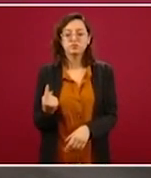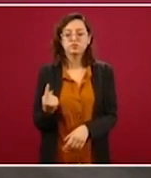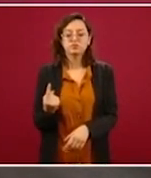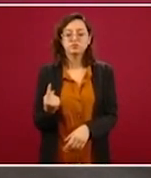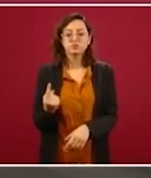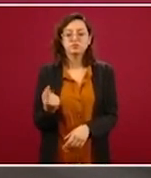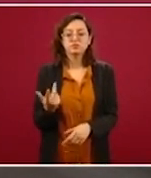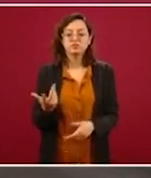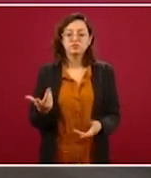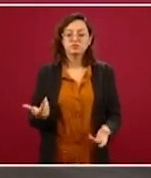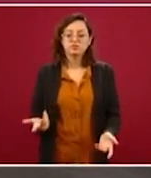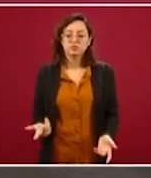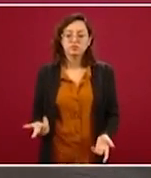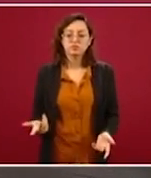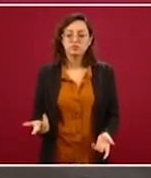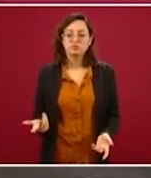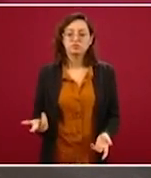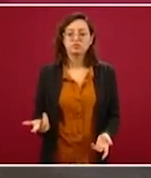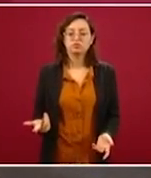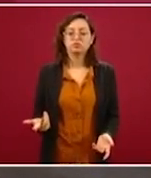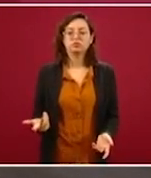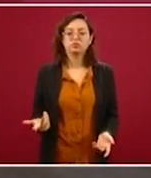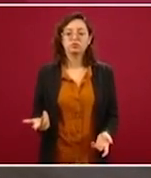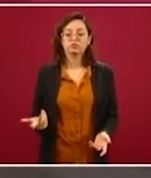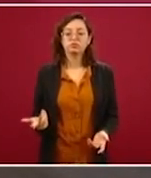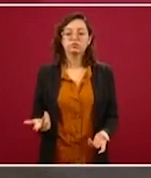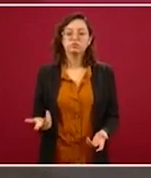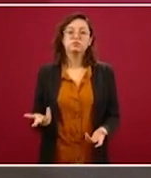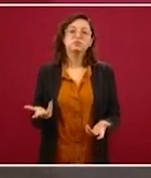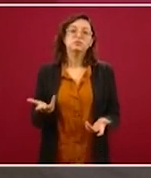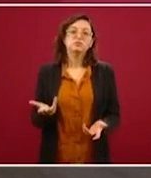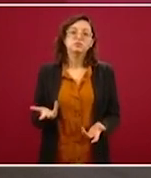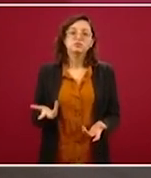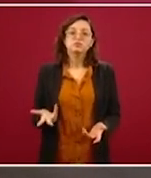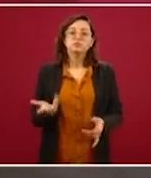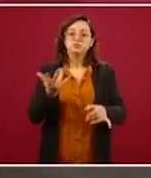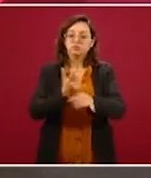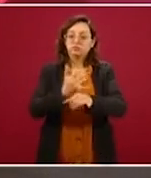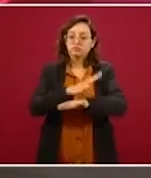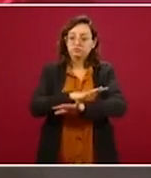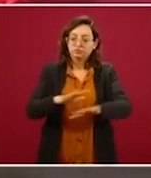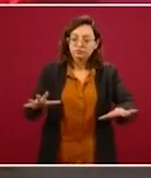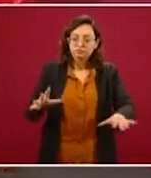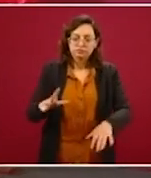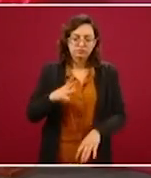repito, según la información que se tiene,